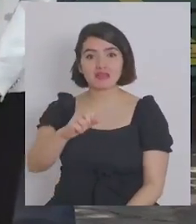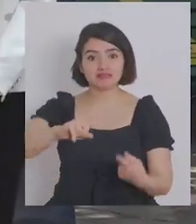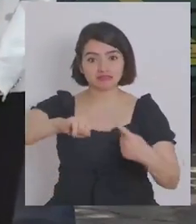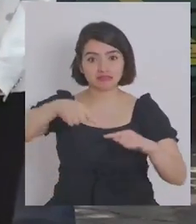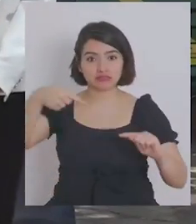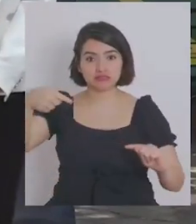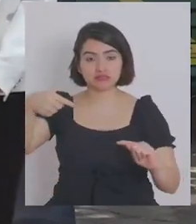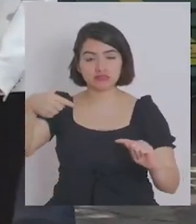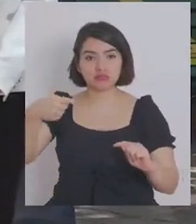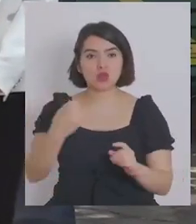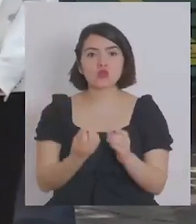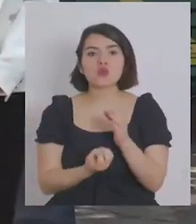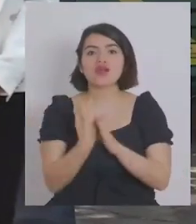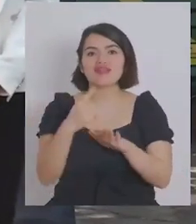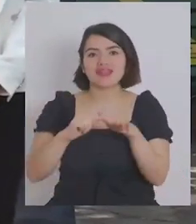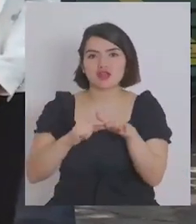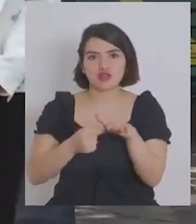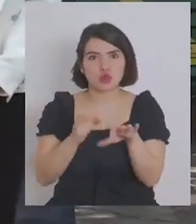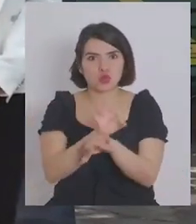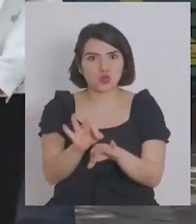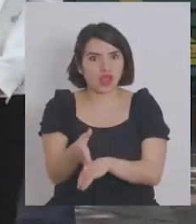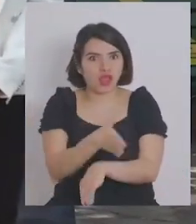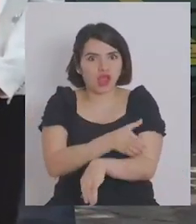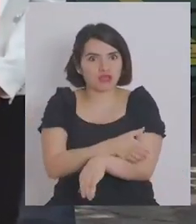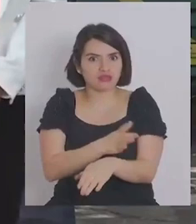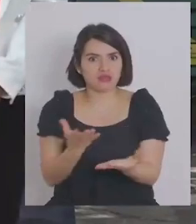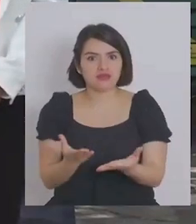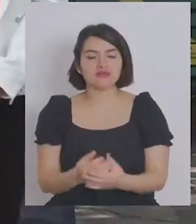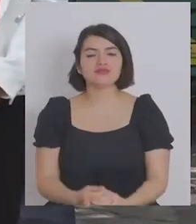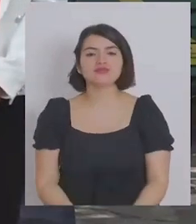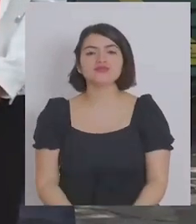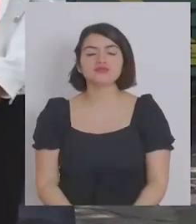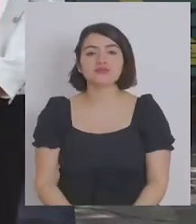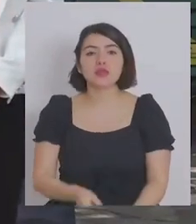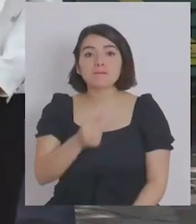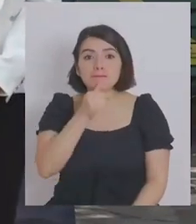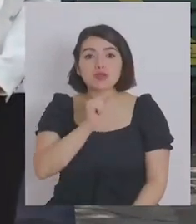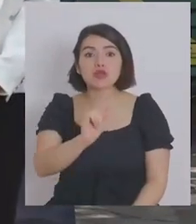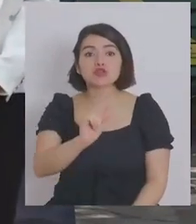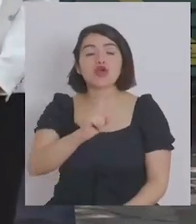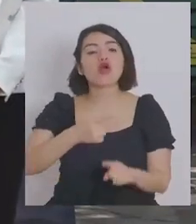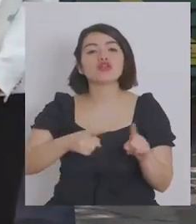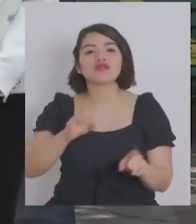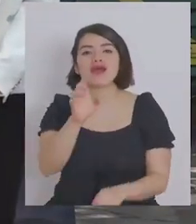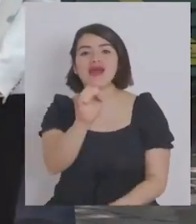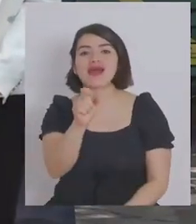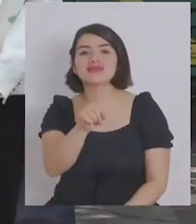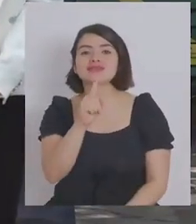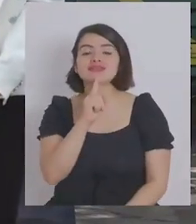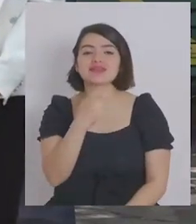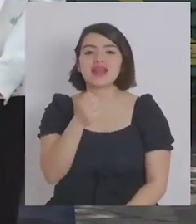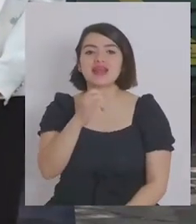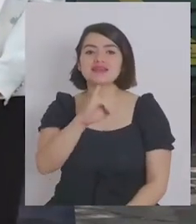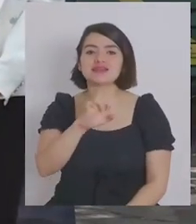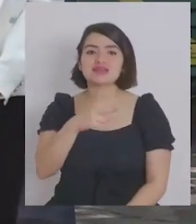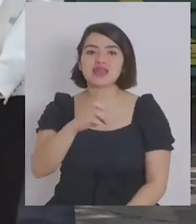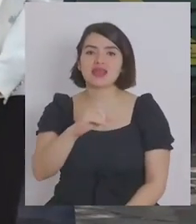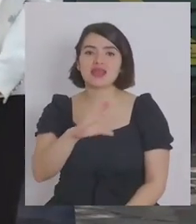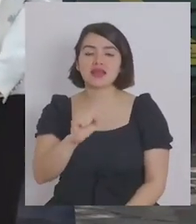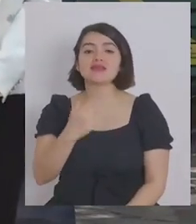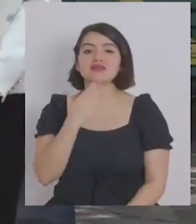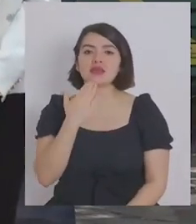que nunca se había visto en vacunas y lo que prontamente valoremos que será la de esta séneca que es una vacuna de adn mensajero